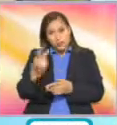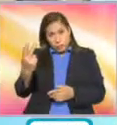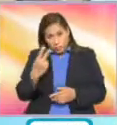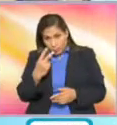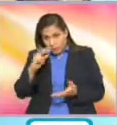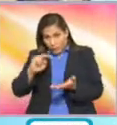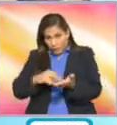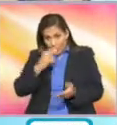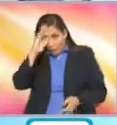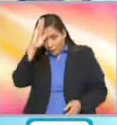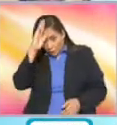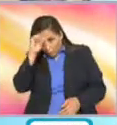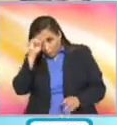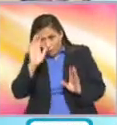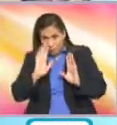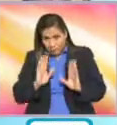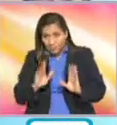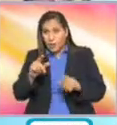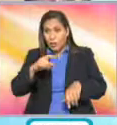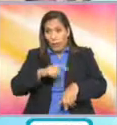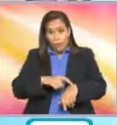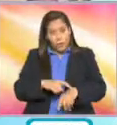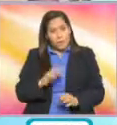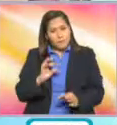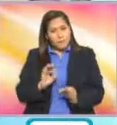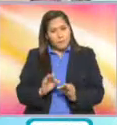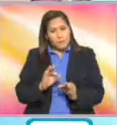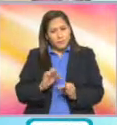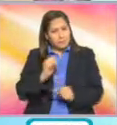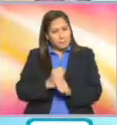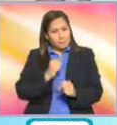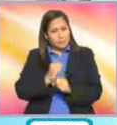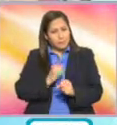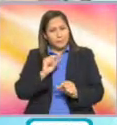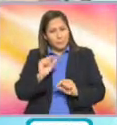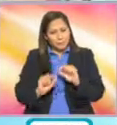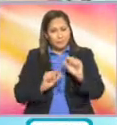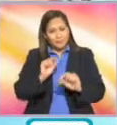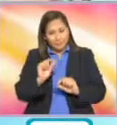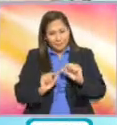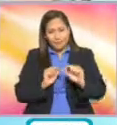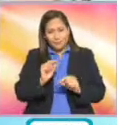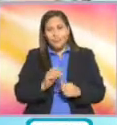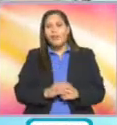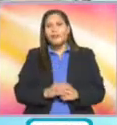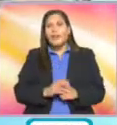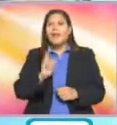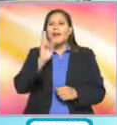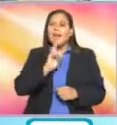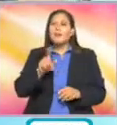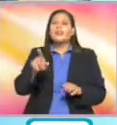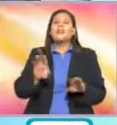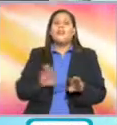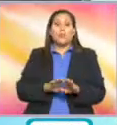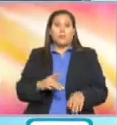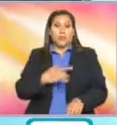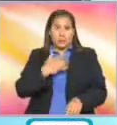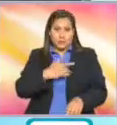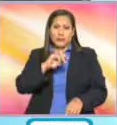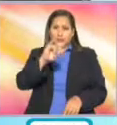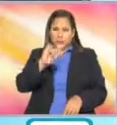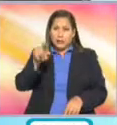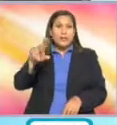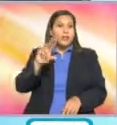acuerdos, con horarios muy establecidos, o sea, es decirle al paciente, bueno, no tiene que ver con cómo se sienta, porque de momento